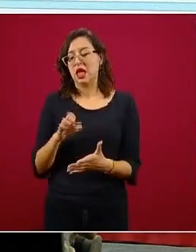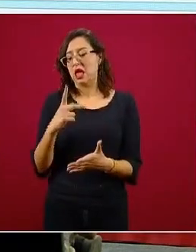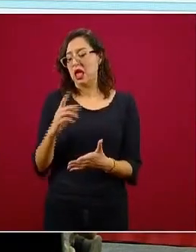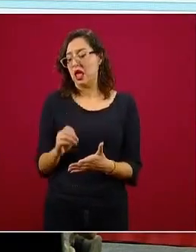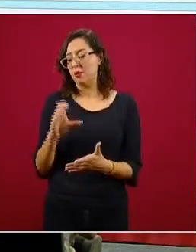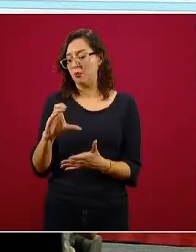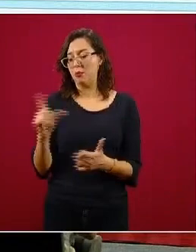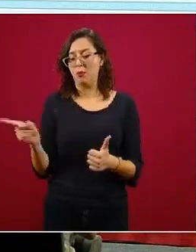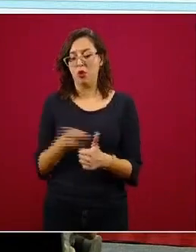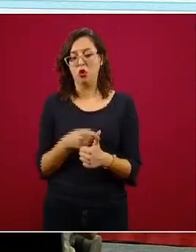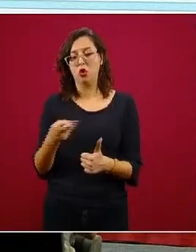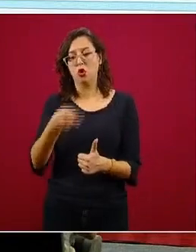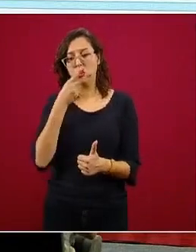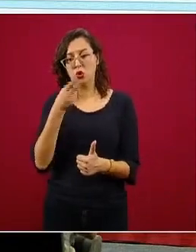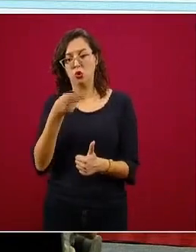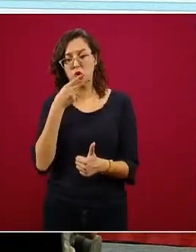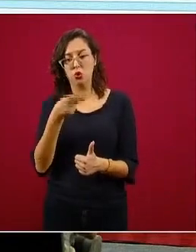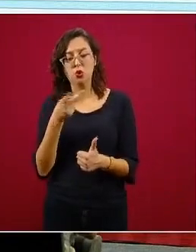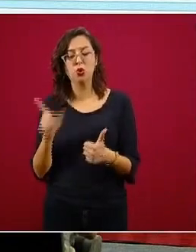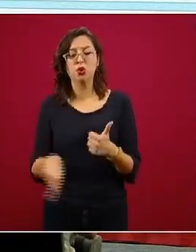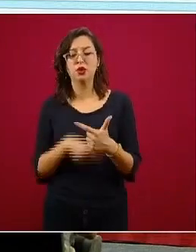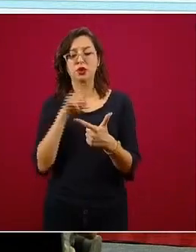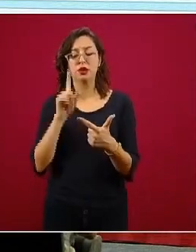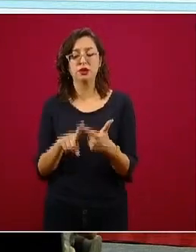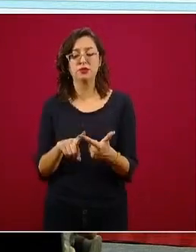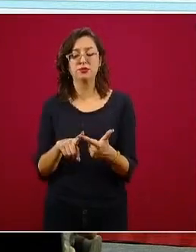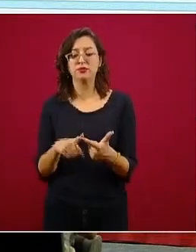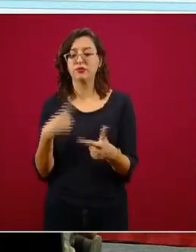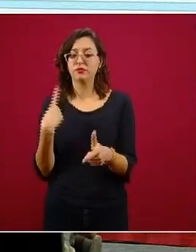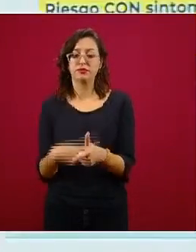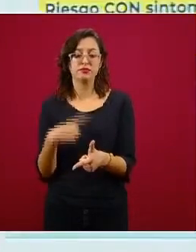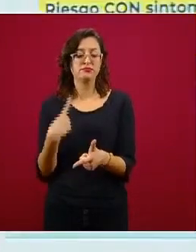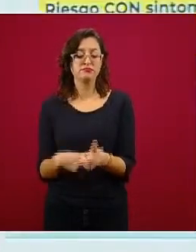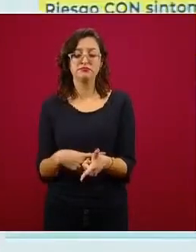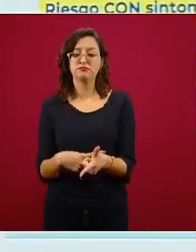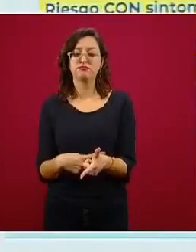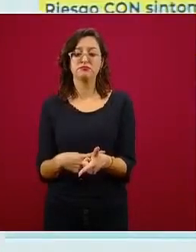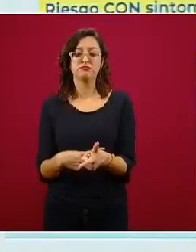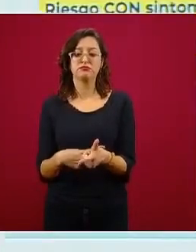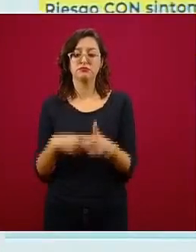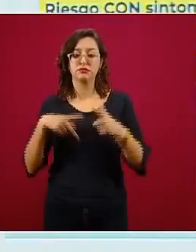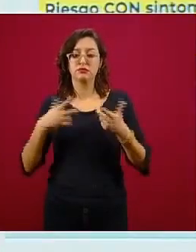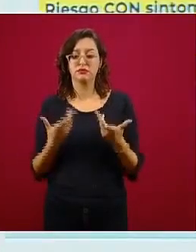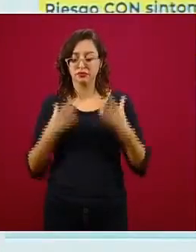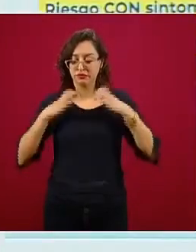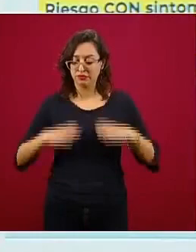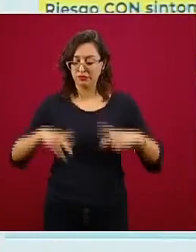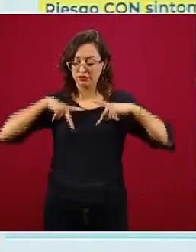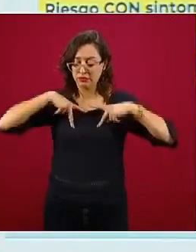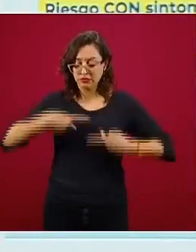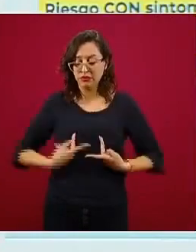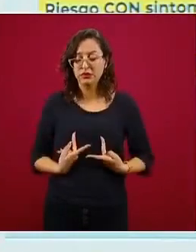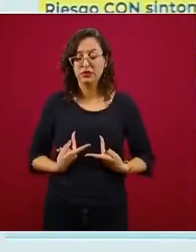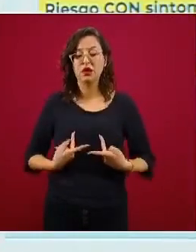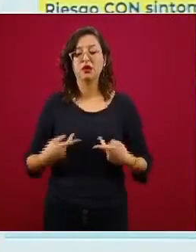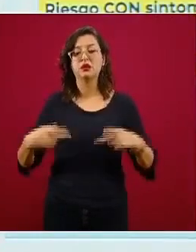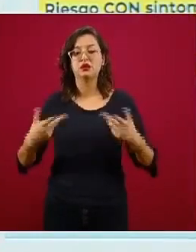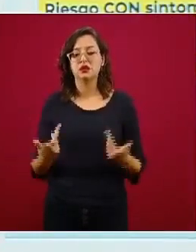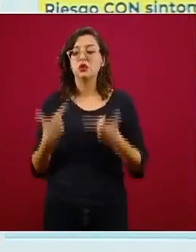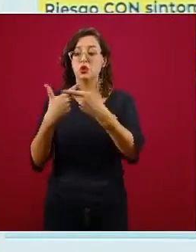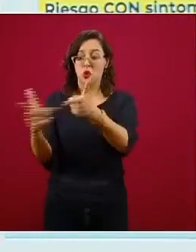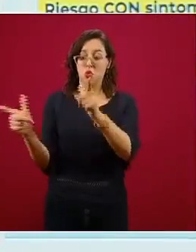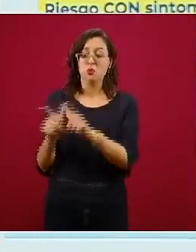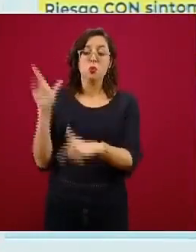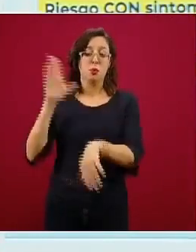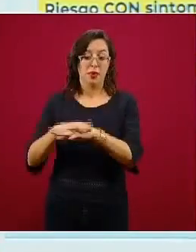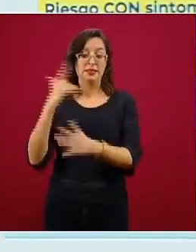obstructiva crónica, con tabaquismo, con enfermedades como que disminuyen la respuesta inmune. Estos son los grupos